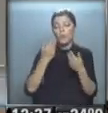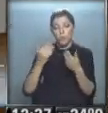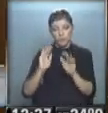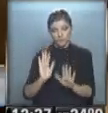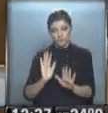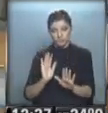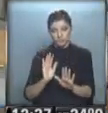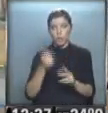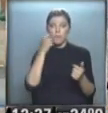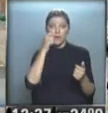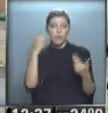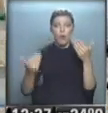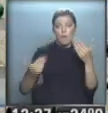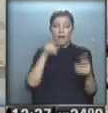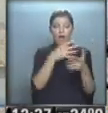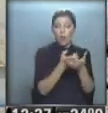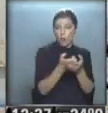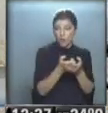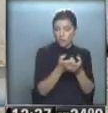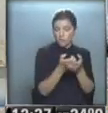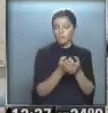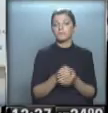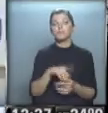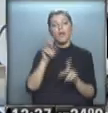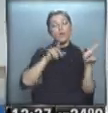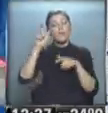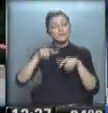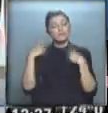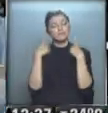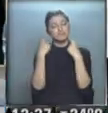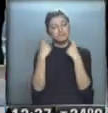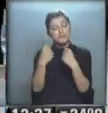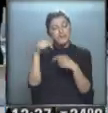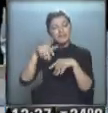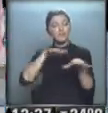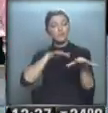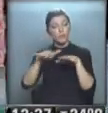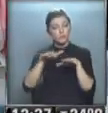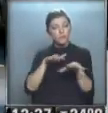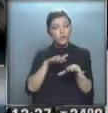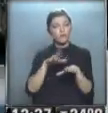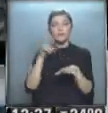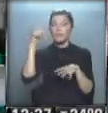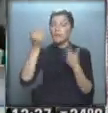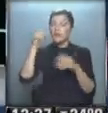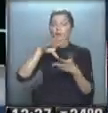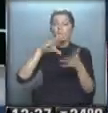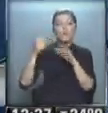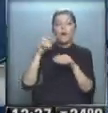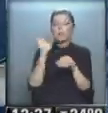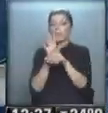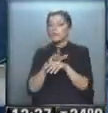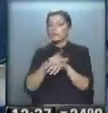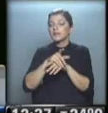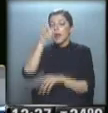personajes de un videojuego. No son pocas las voces que alertan sobre esta tendencia que devalúa tanto la vida humana.